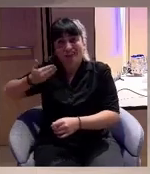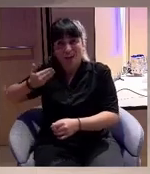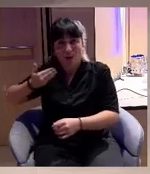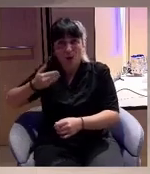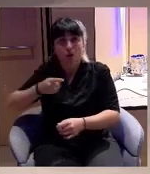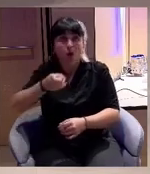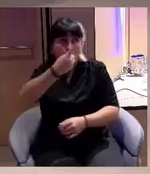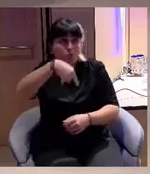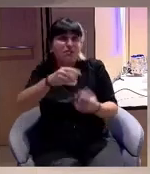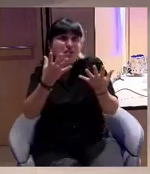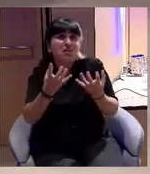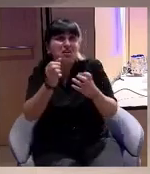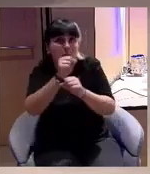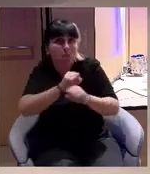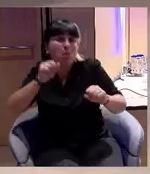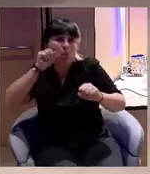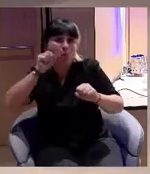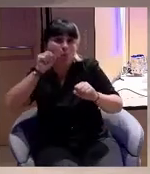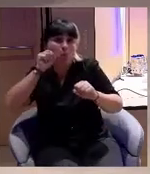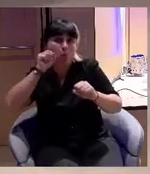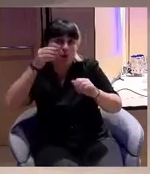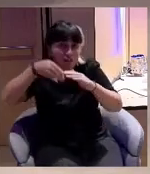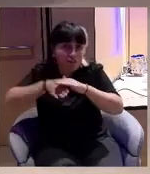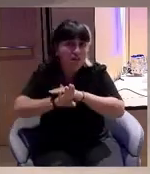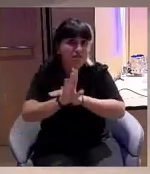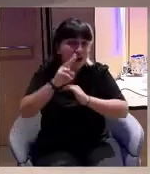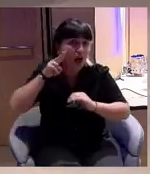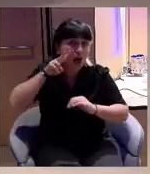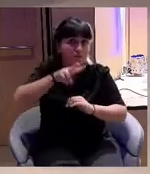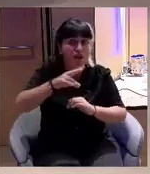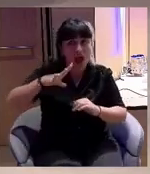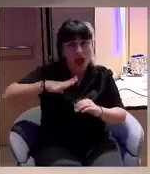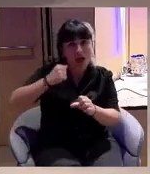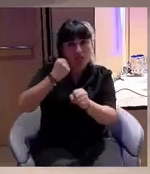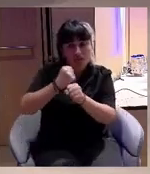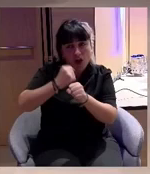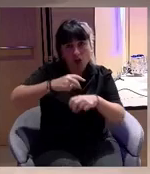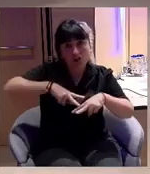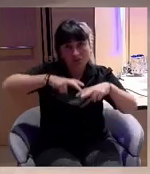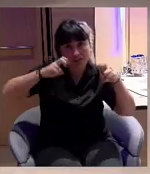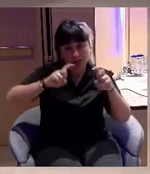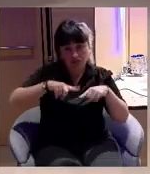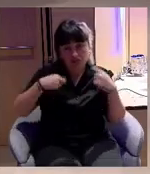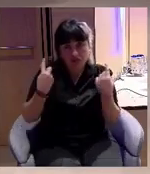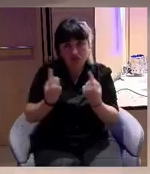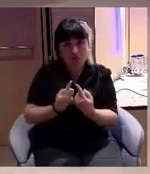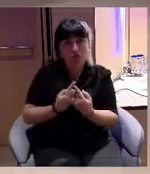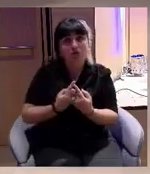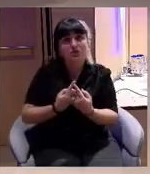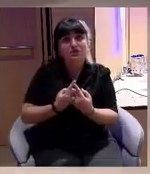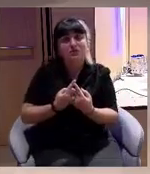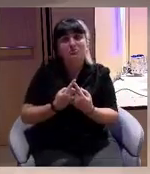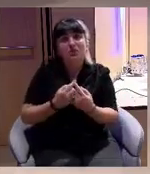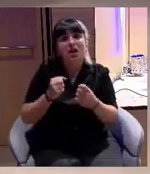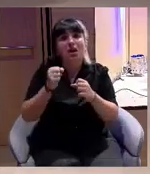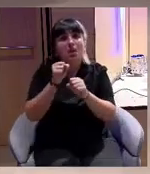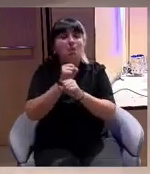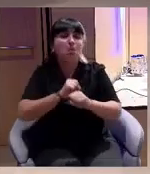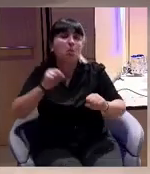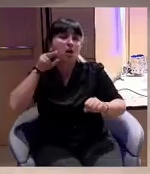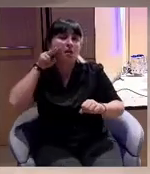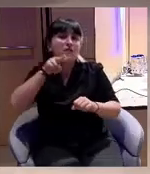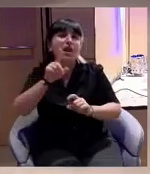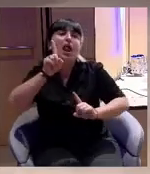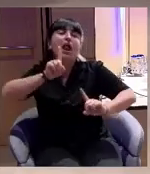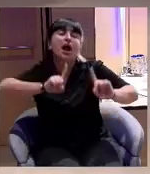está todavía a disposición eh es un trabajo para tratar de de ver algunas cosas en